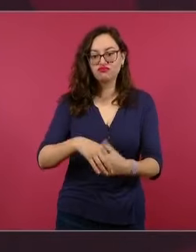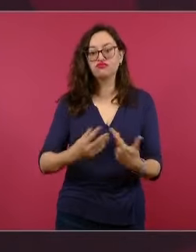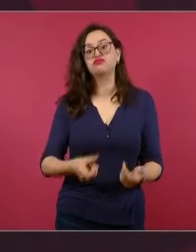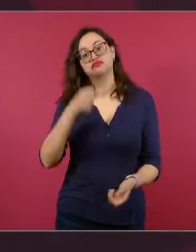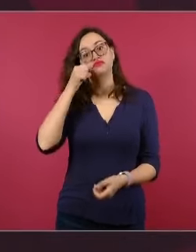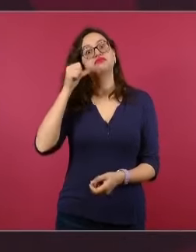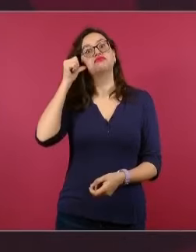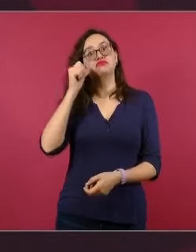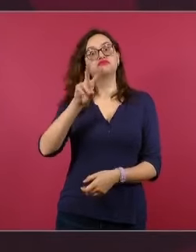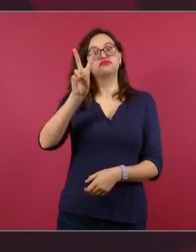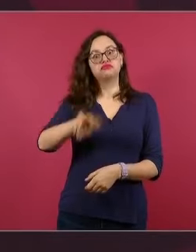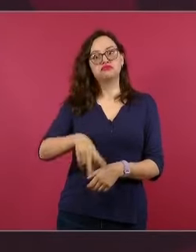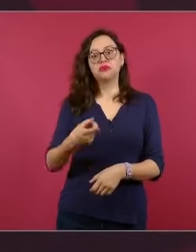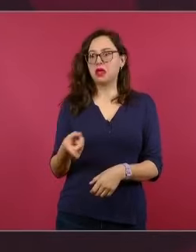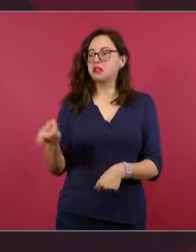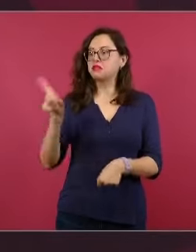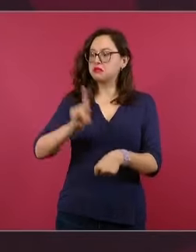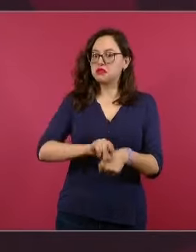debate